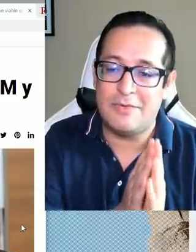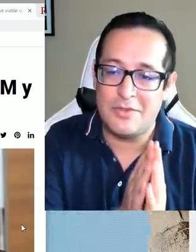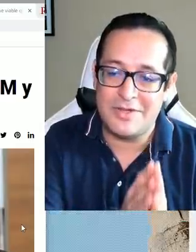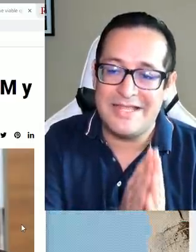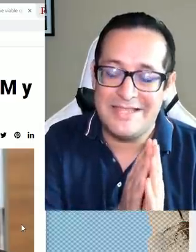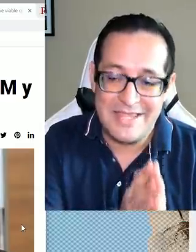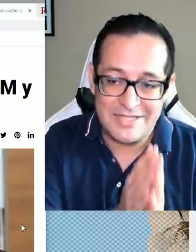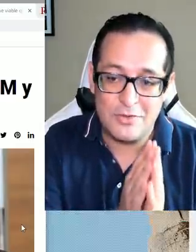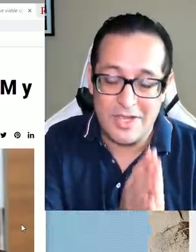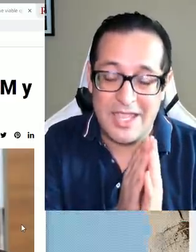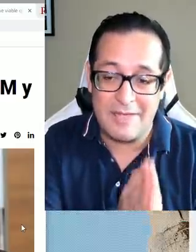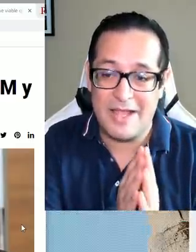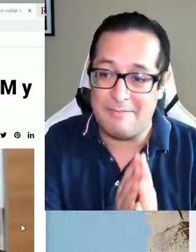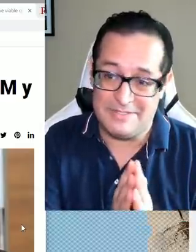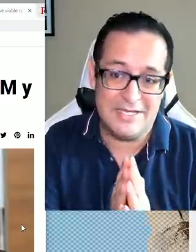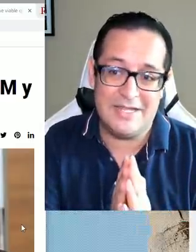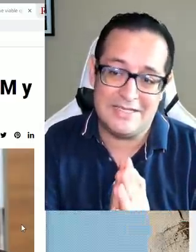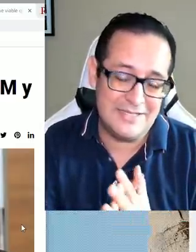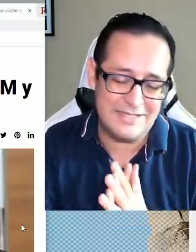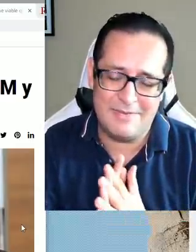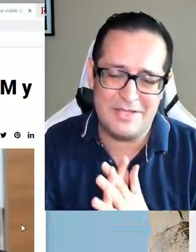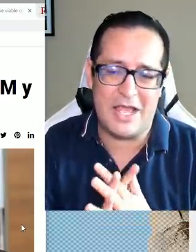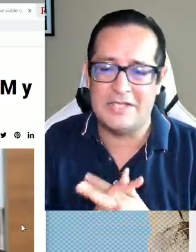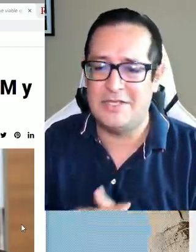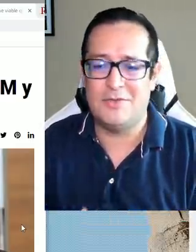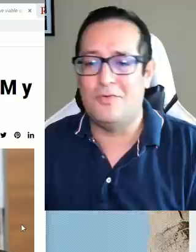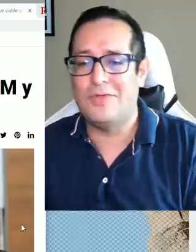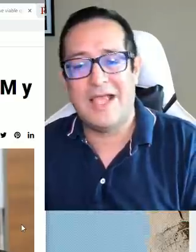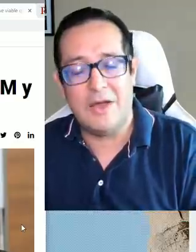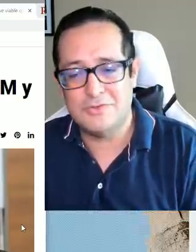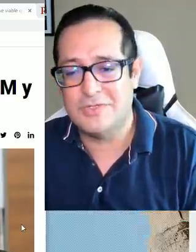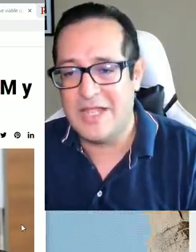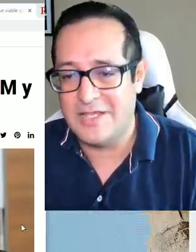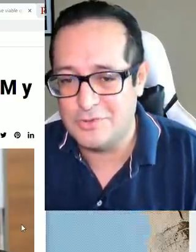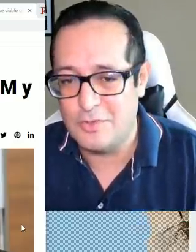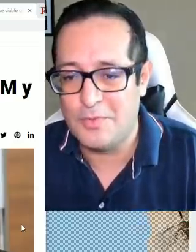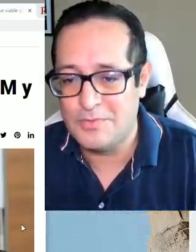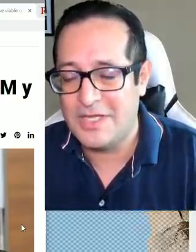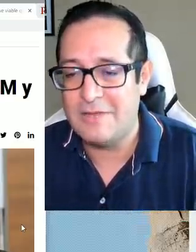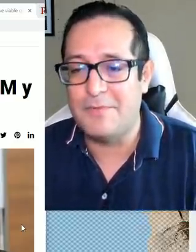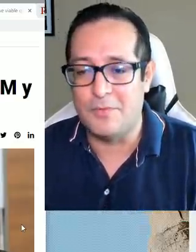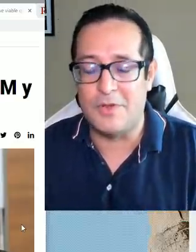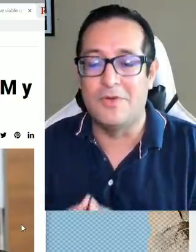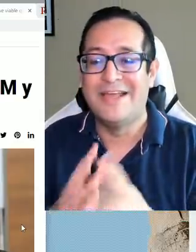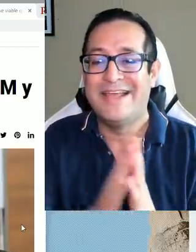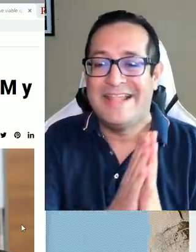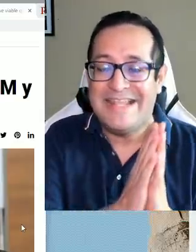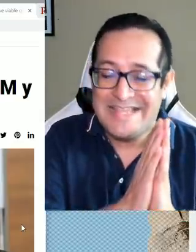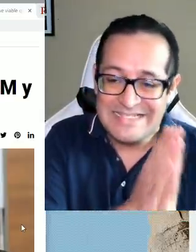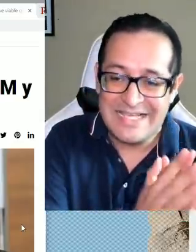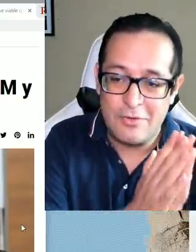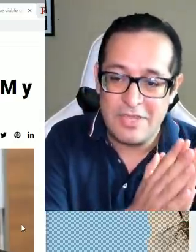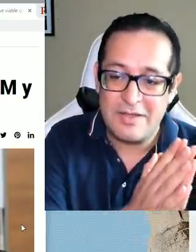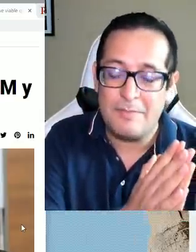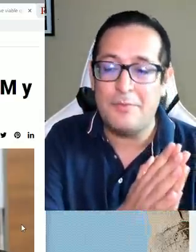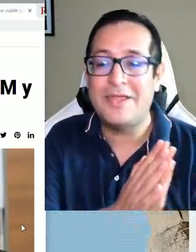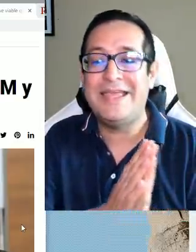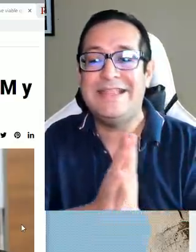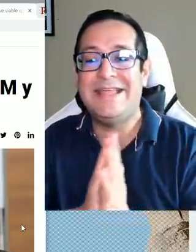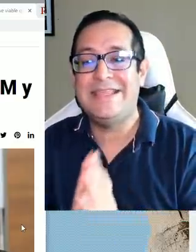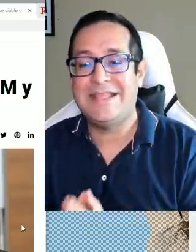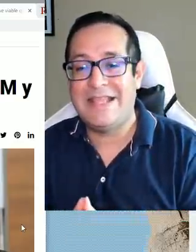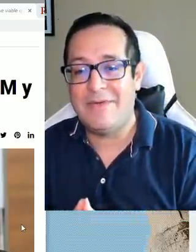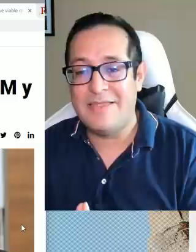interesa a Obrador que Interjet no quiebre, a pesar de que ciertamente ha sido un caos total, eso no lo podemos negar, pero bueno, le interesa que no quiere